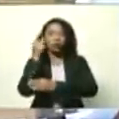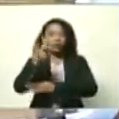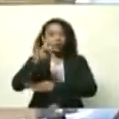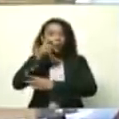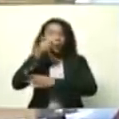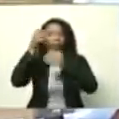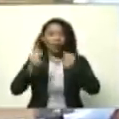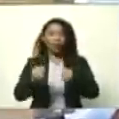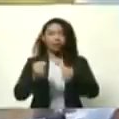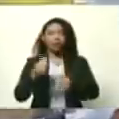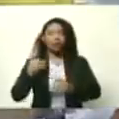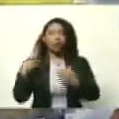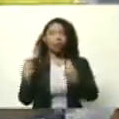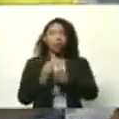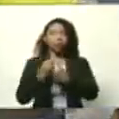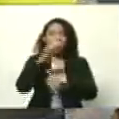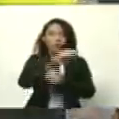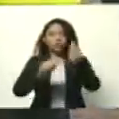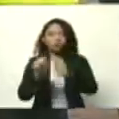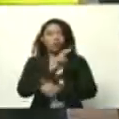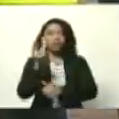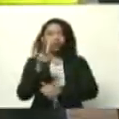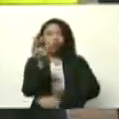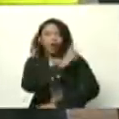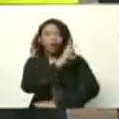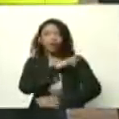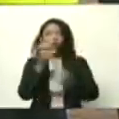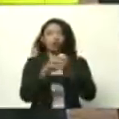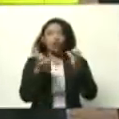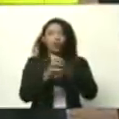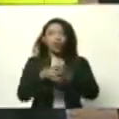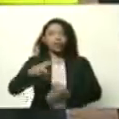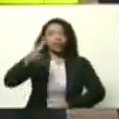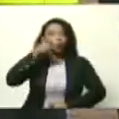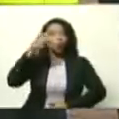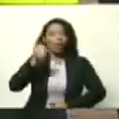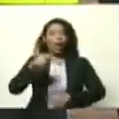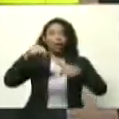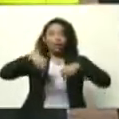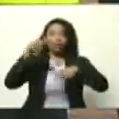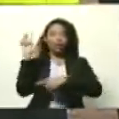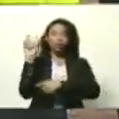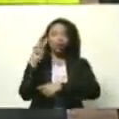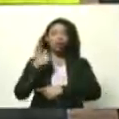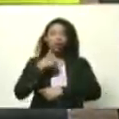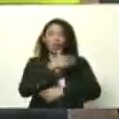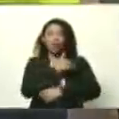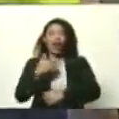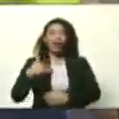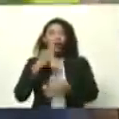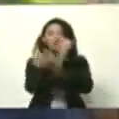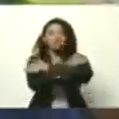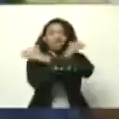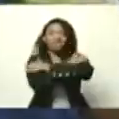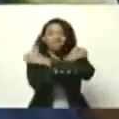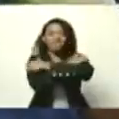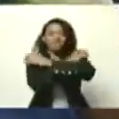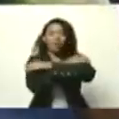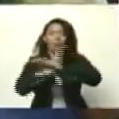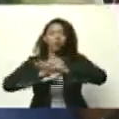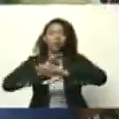seguridad. Nos acompañan los viceministros, los jefes de los cuerpos de seguridad de Venezuela. Quiero felicitarlos por lo